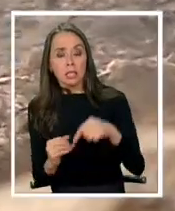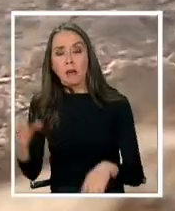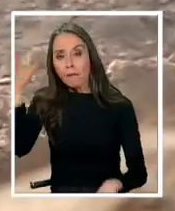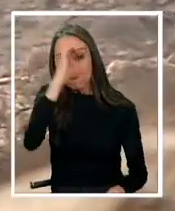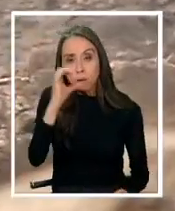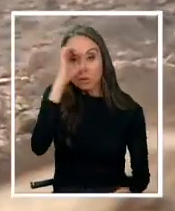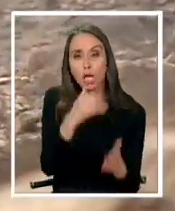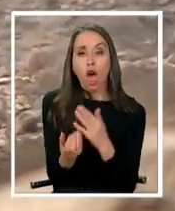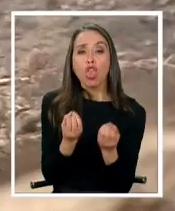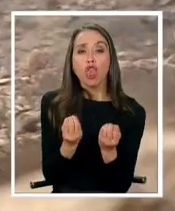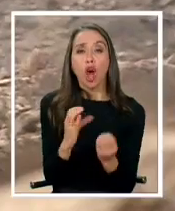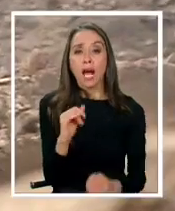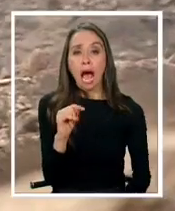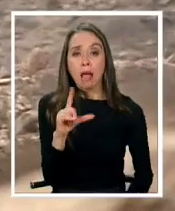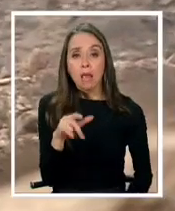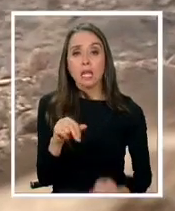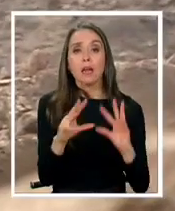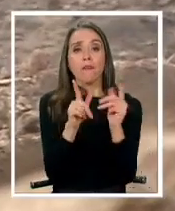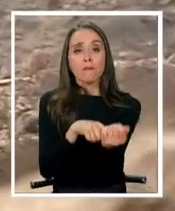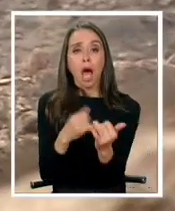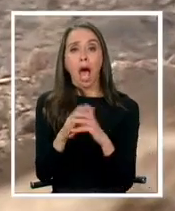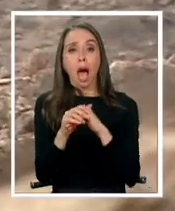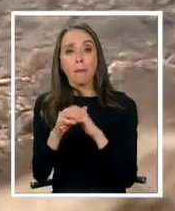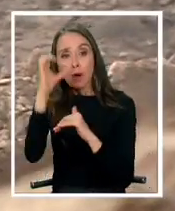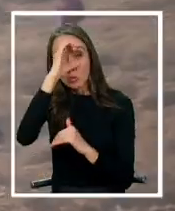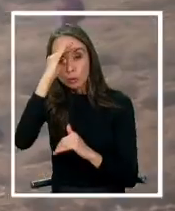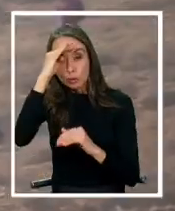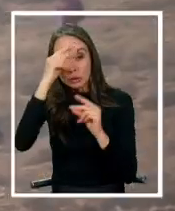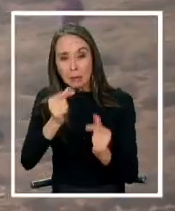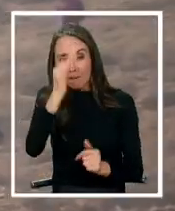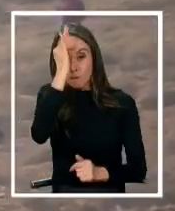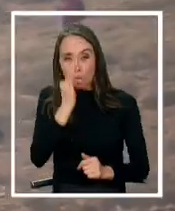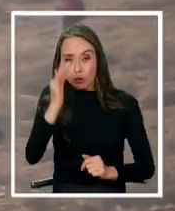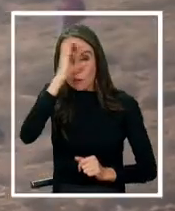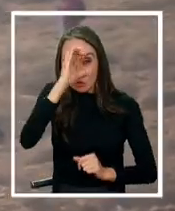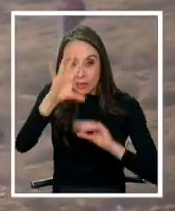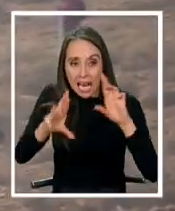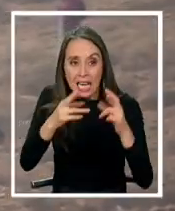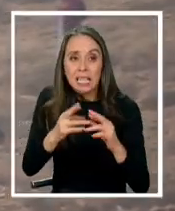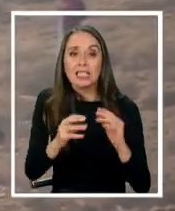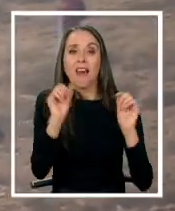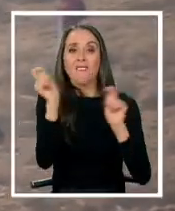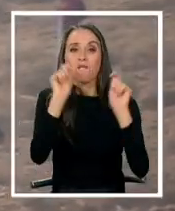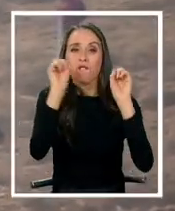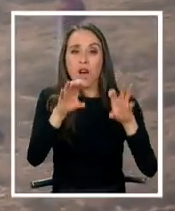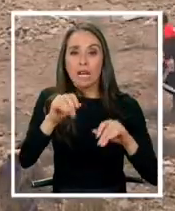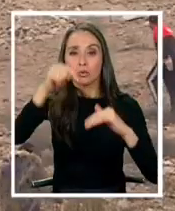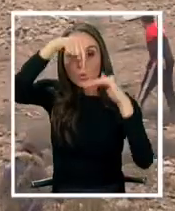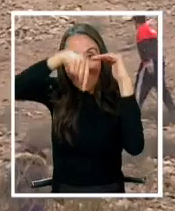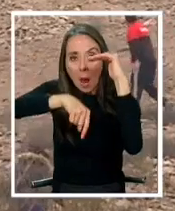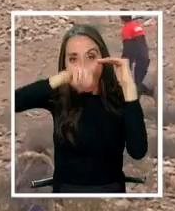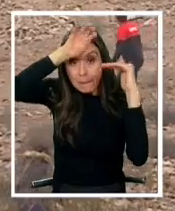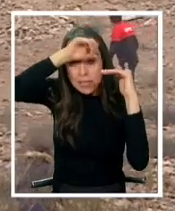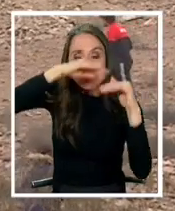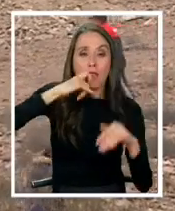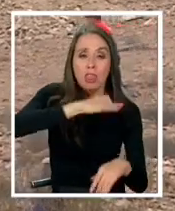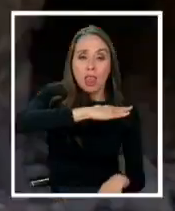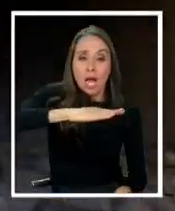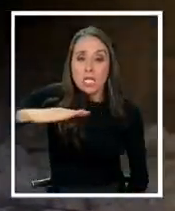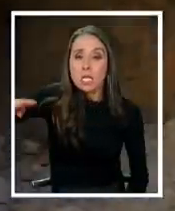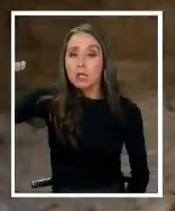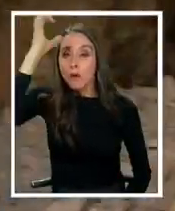Buscando a Catalina, familiares, amigos y rescatistas especializados han recorrido basurales, piques mineros y parte del